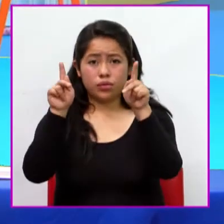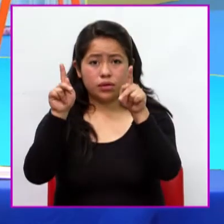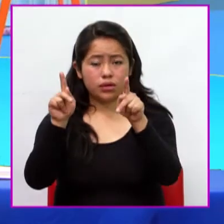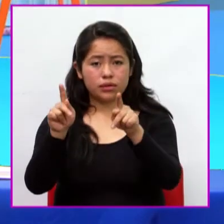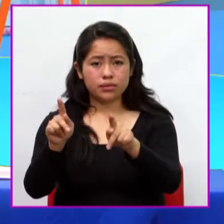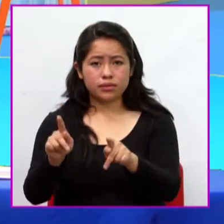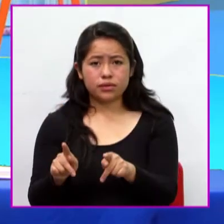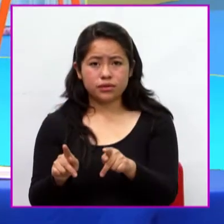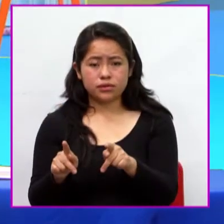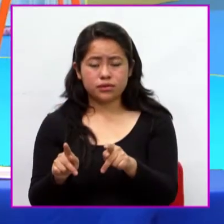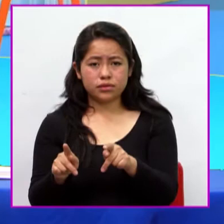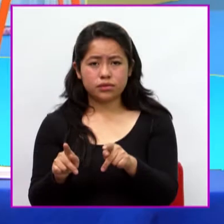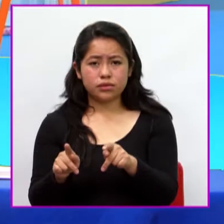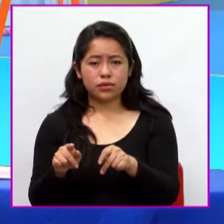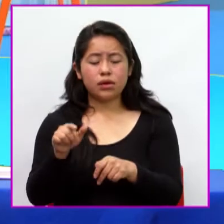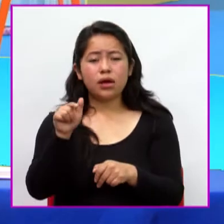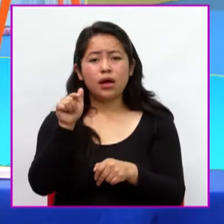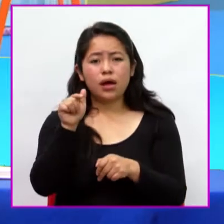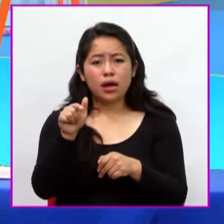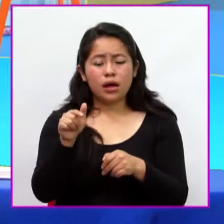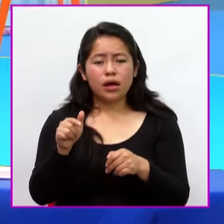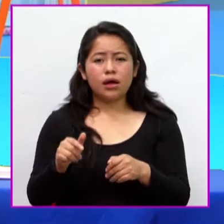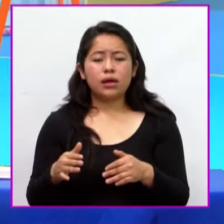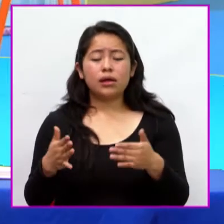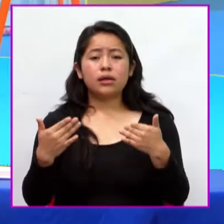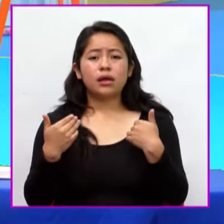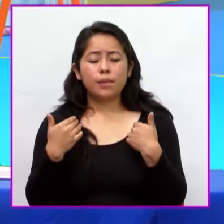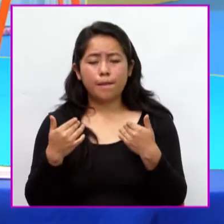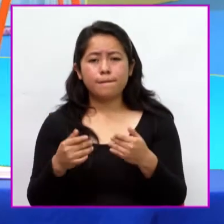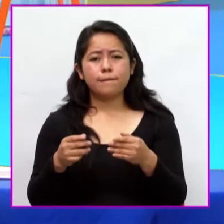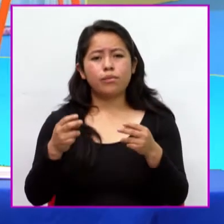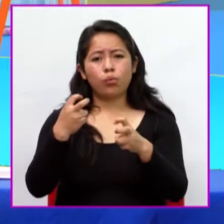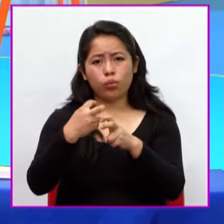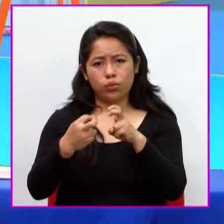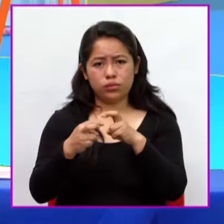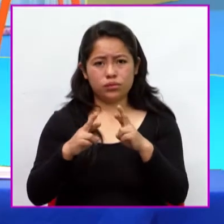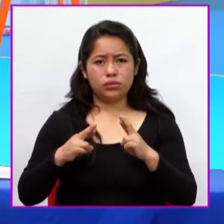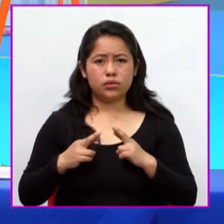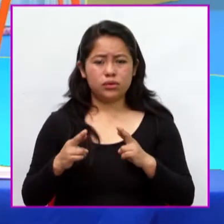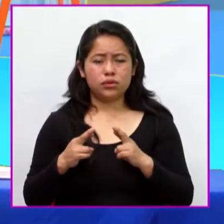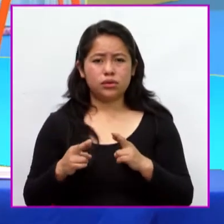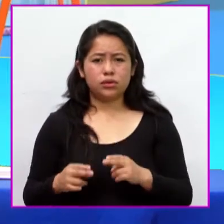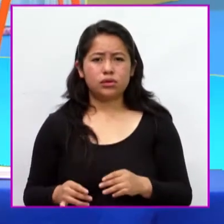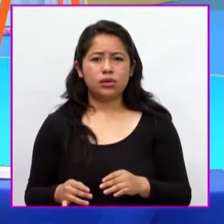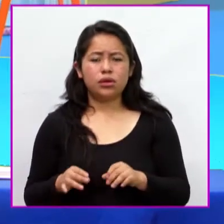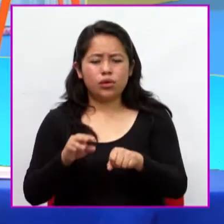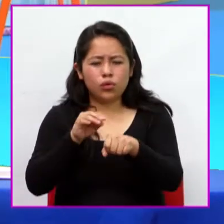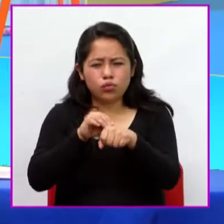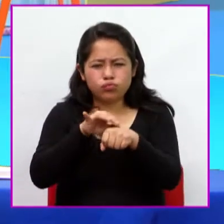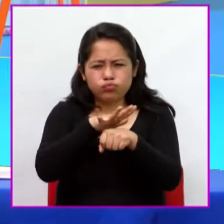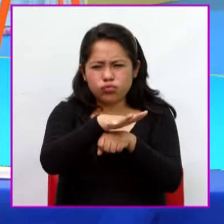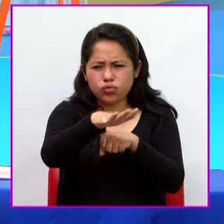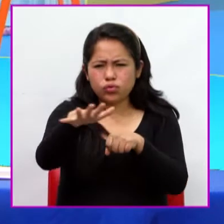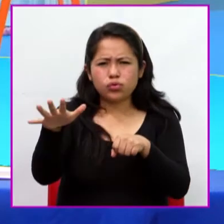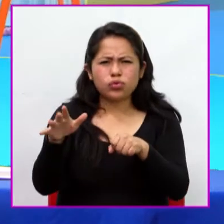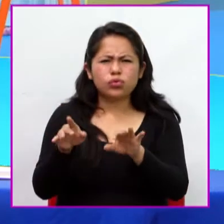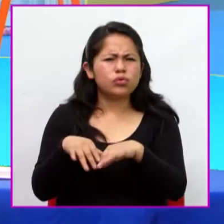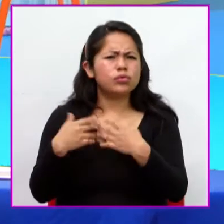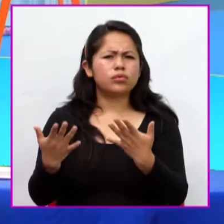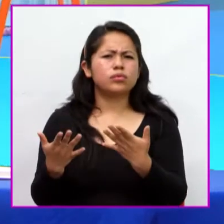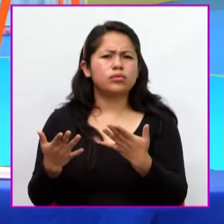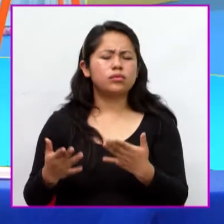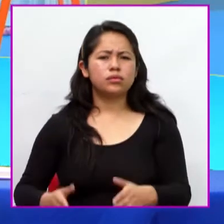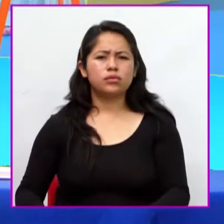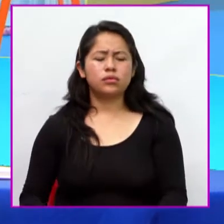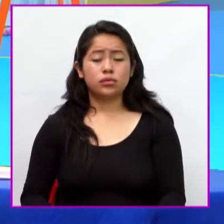está con infecciones o con trastornos infecciosos puede propagar la enfermedad? ¿Ustedes me